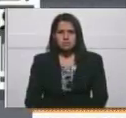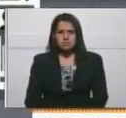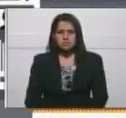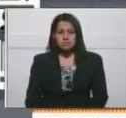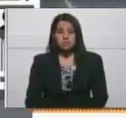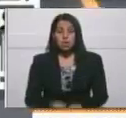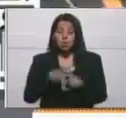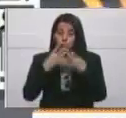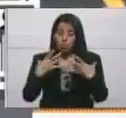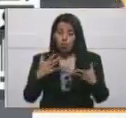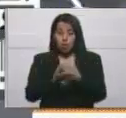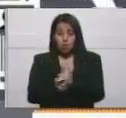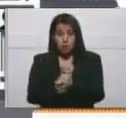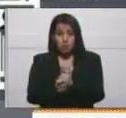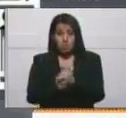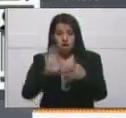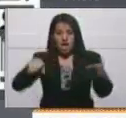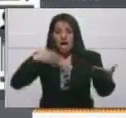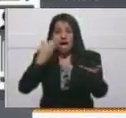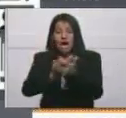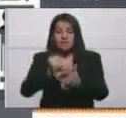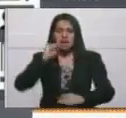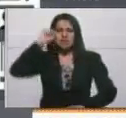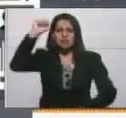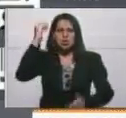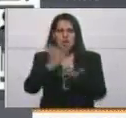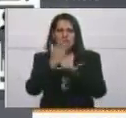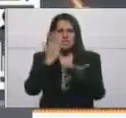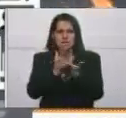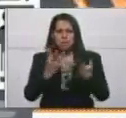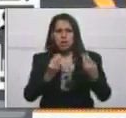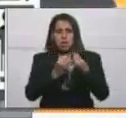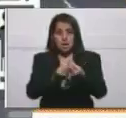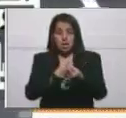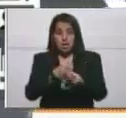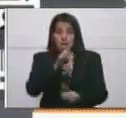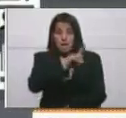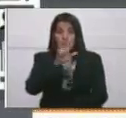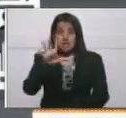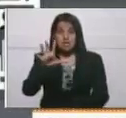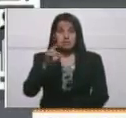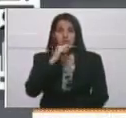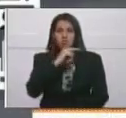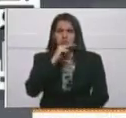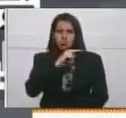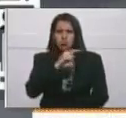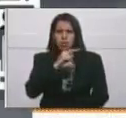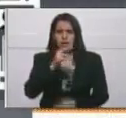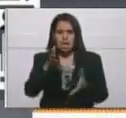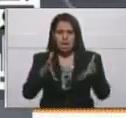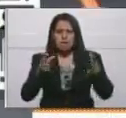Bueno, camarada, hasta la victoria siempre. El 15 de octubre, hasta la